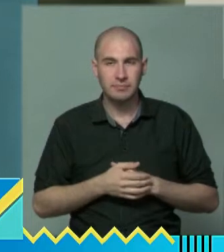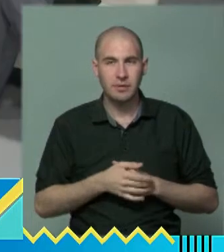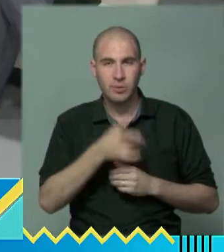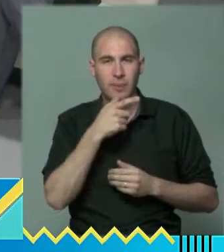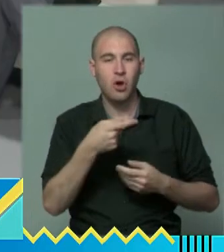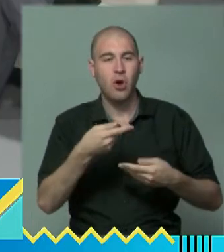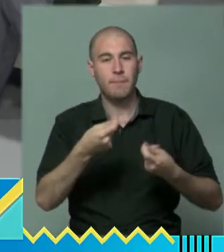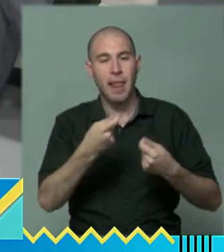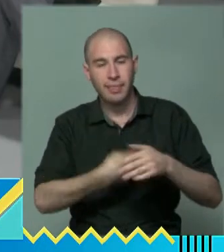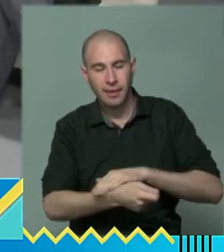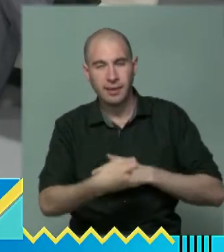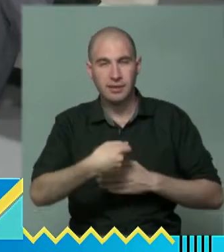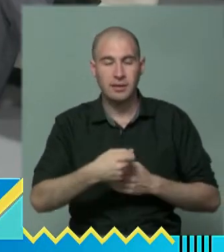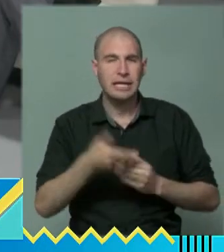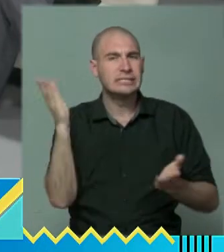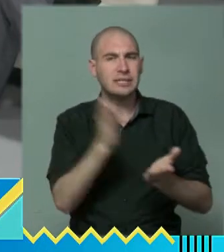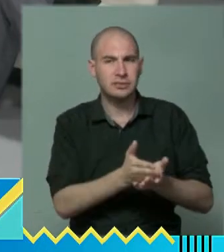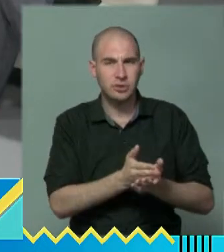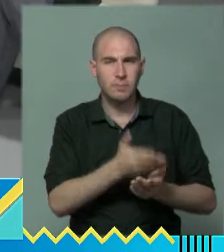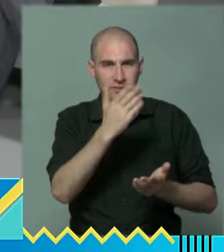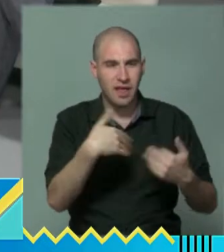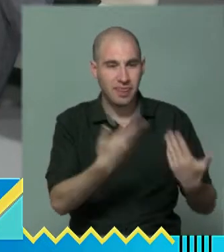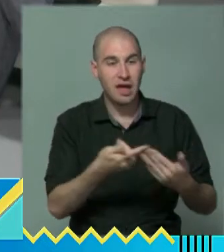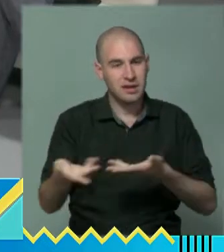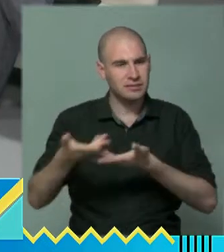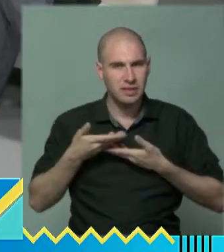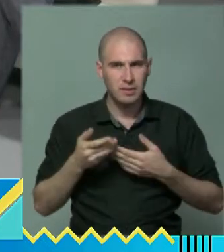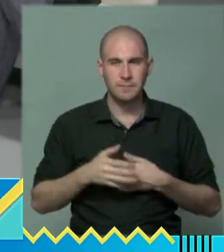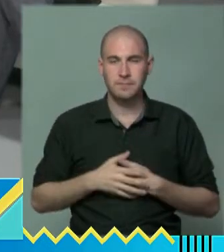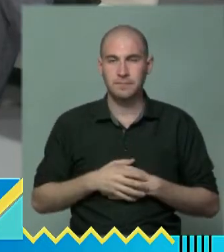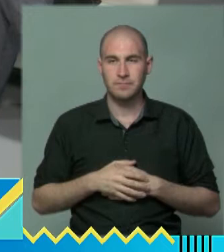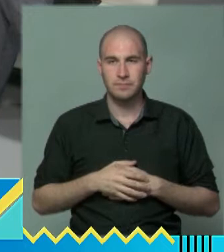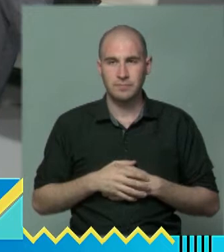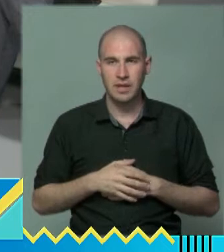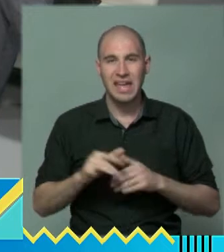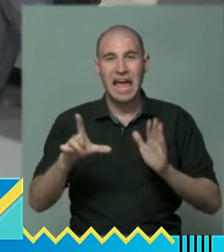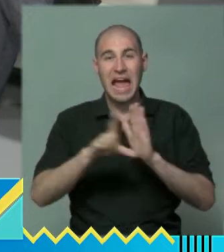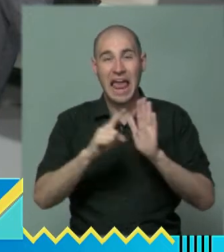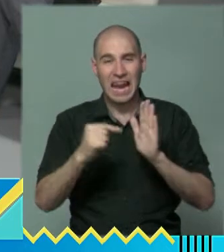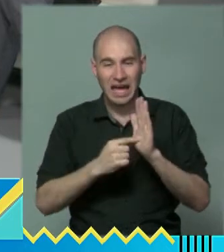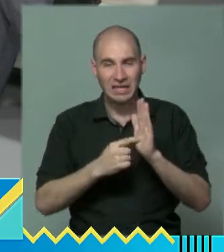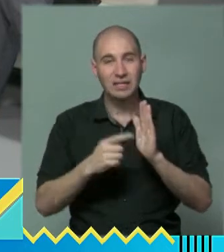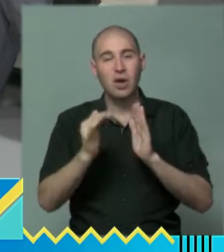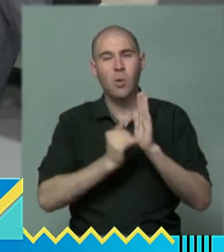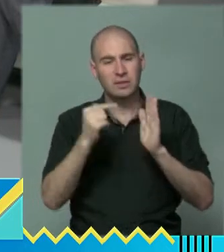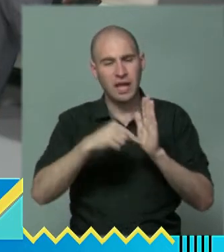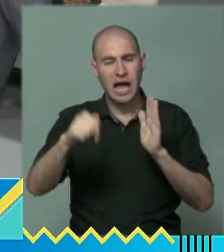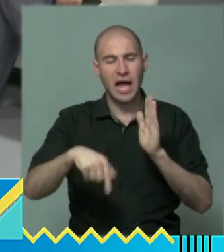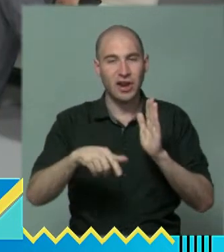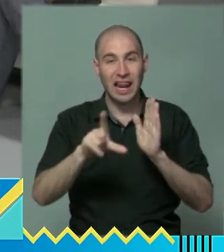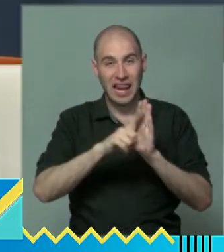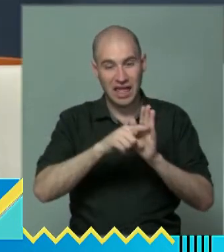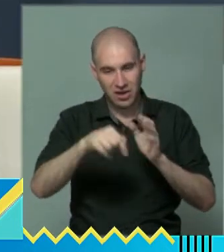algún tipo de coima? ¿Va a ser sancionado tanto el que la da como el que la recibe? En la ley, lo que prevé ahora, esta ley